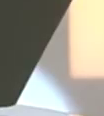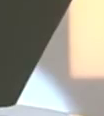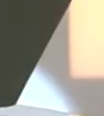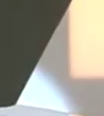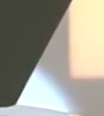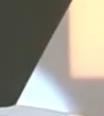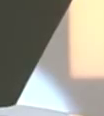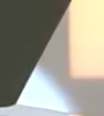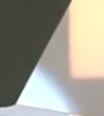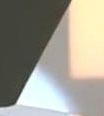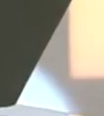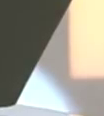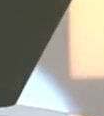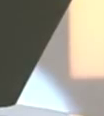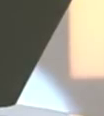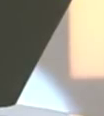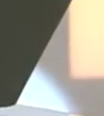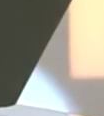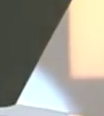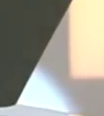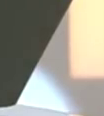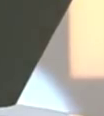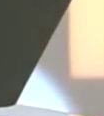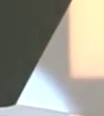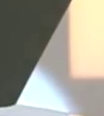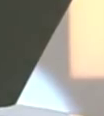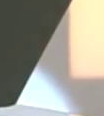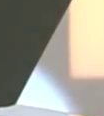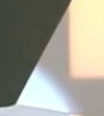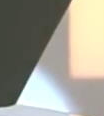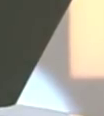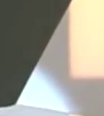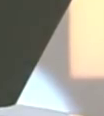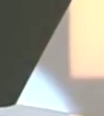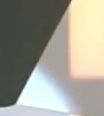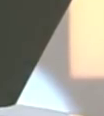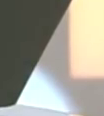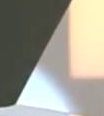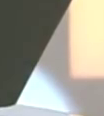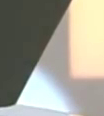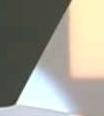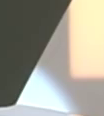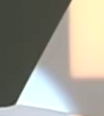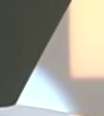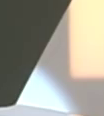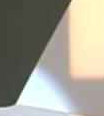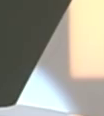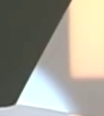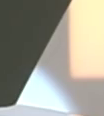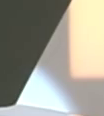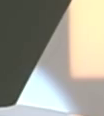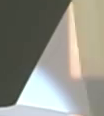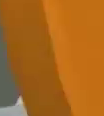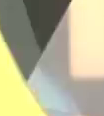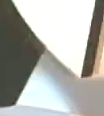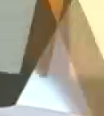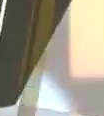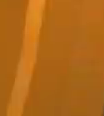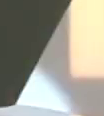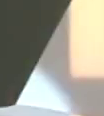esta forma nosotros vamos a despedir este contacto en directo continúan disfrutando de la programación que les ofrece venezolana de televisión